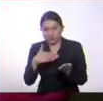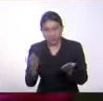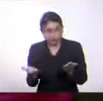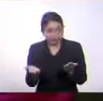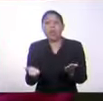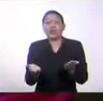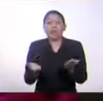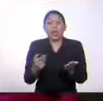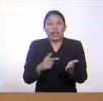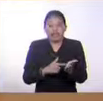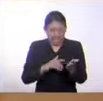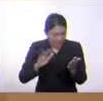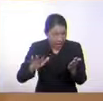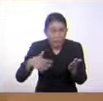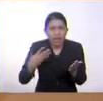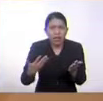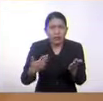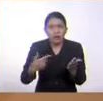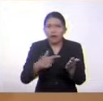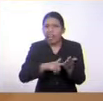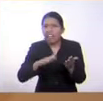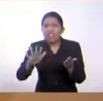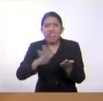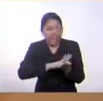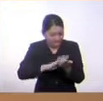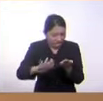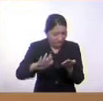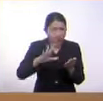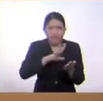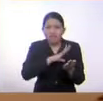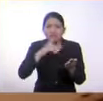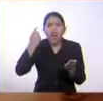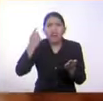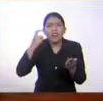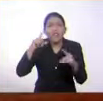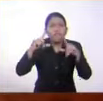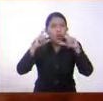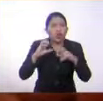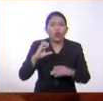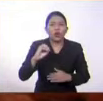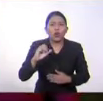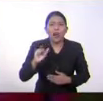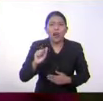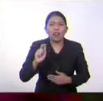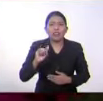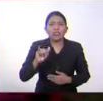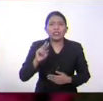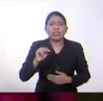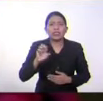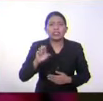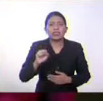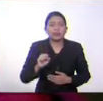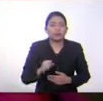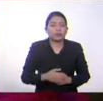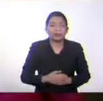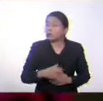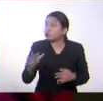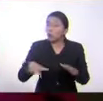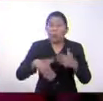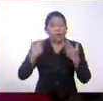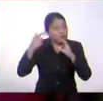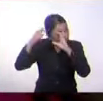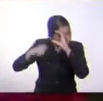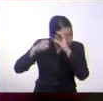¿Pero qué es esto? ¿Por qué no tengo una foto familiar con los coatíes? Ay, quizá porque no hemos documentado